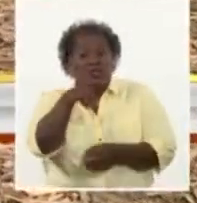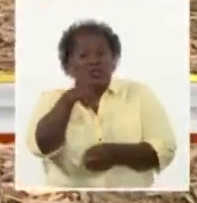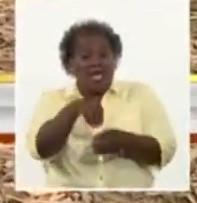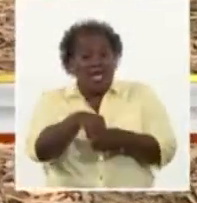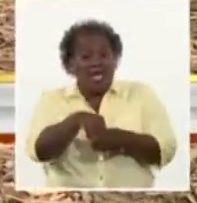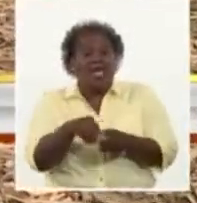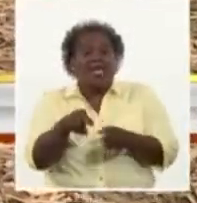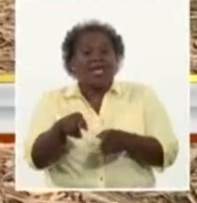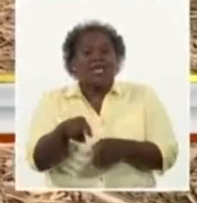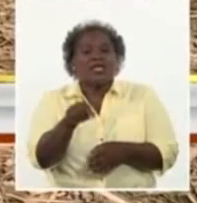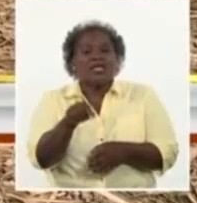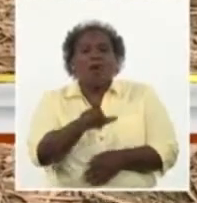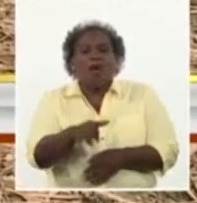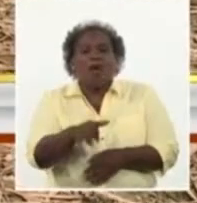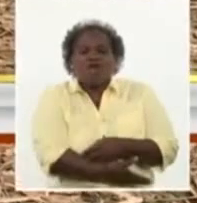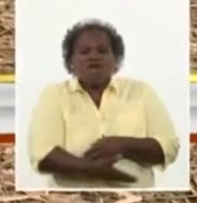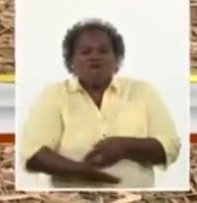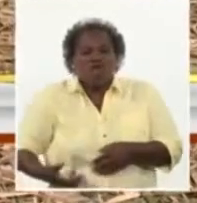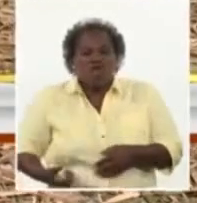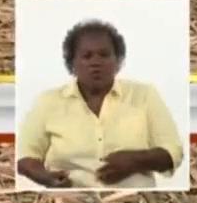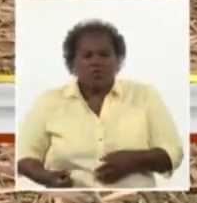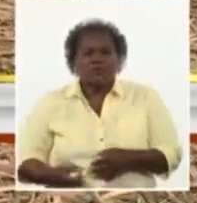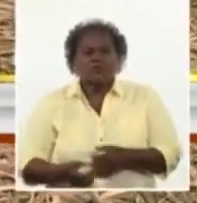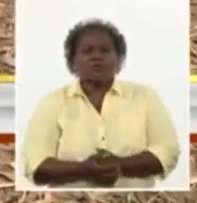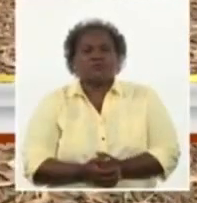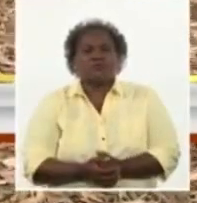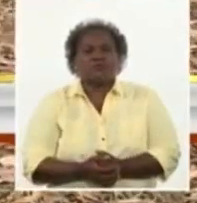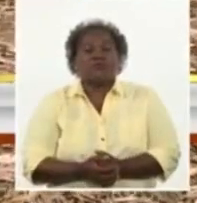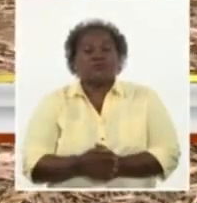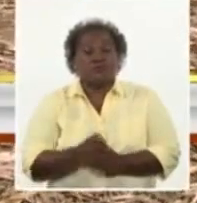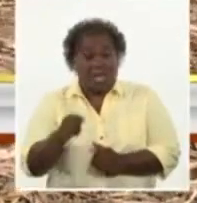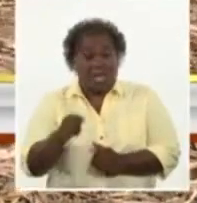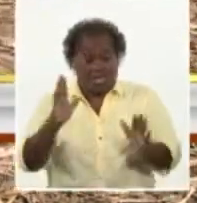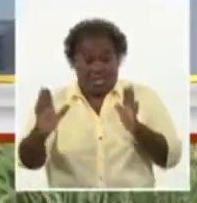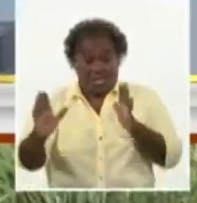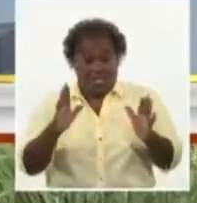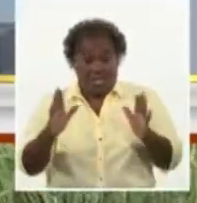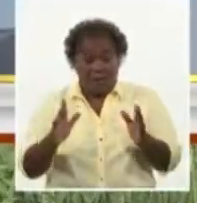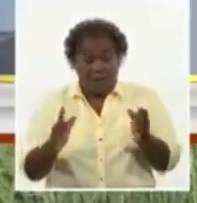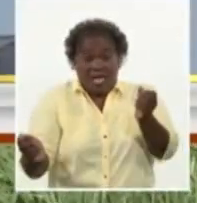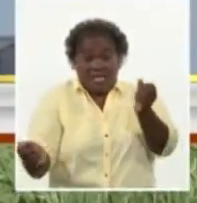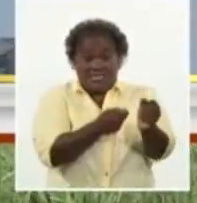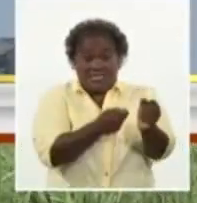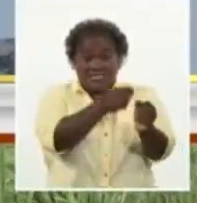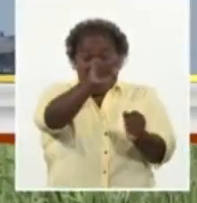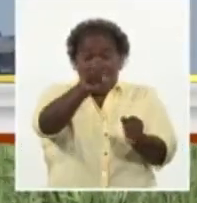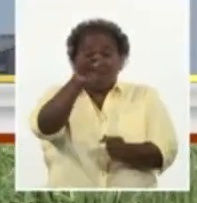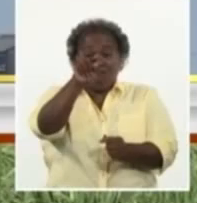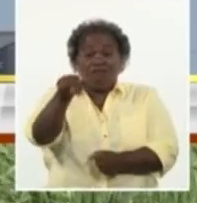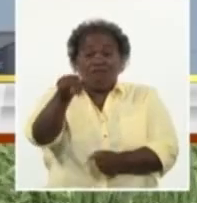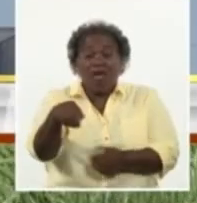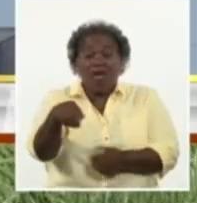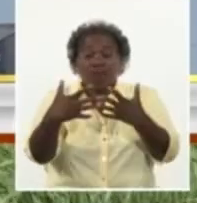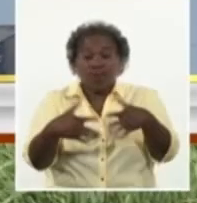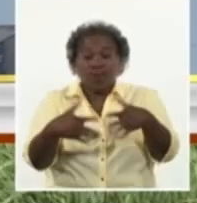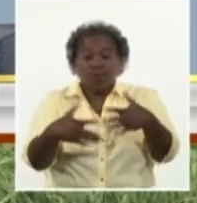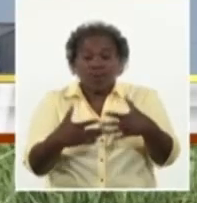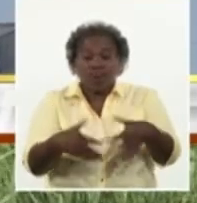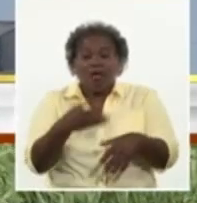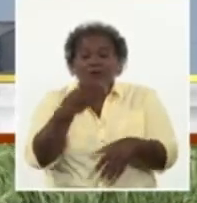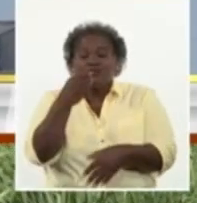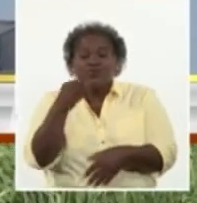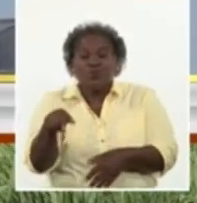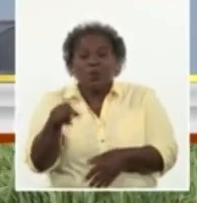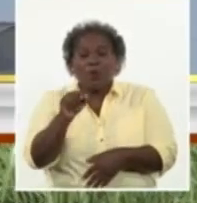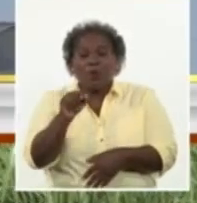tejidos con hilos de esfuerzo y constancia. Más en esta etapa de la zafra, cuando la caña de la cooperativa es la que muele el